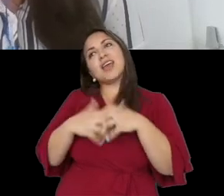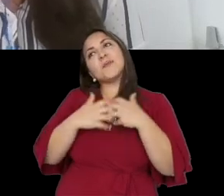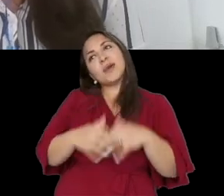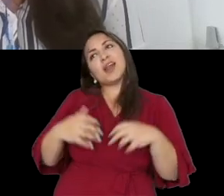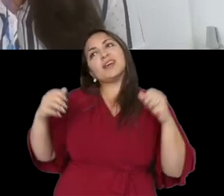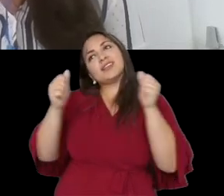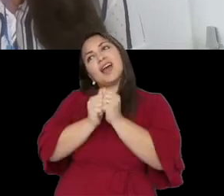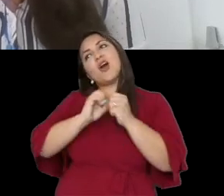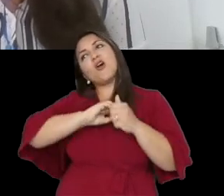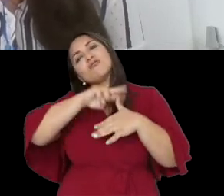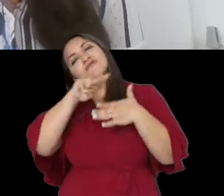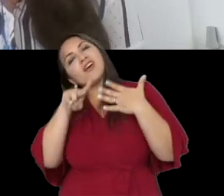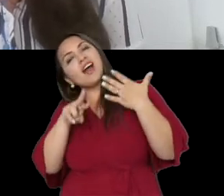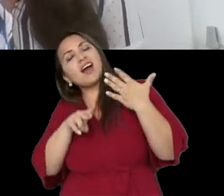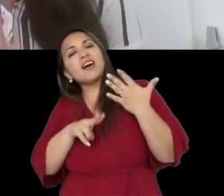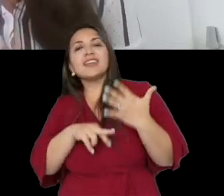empresas o varias